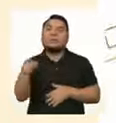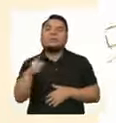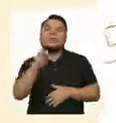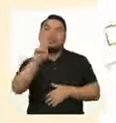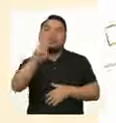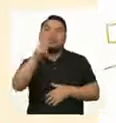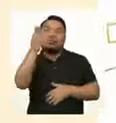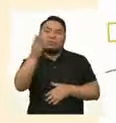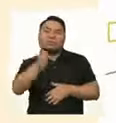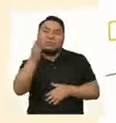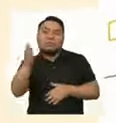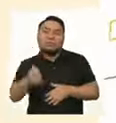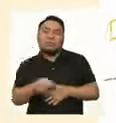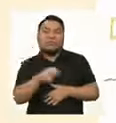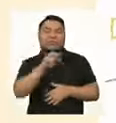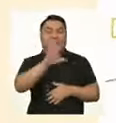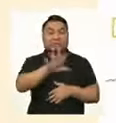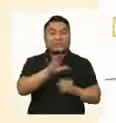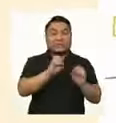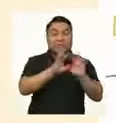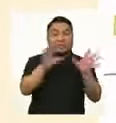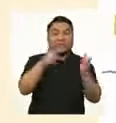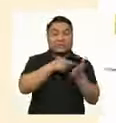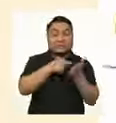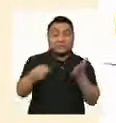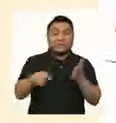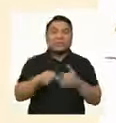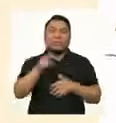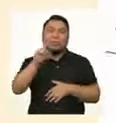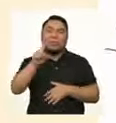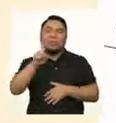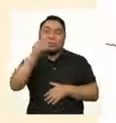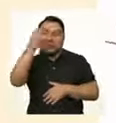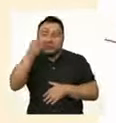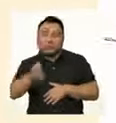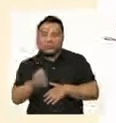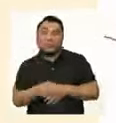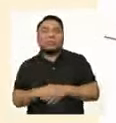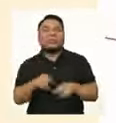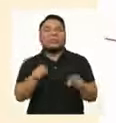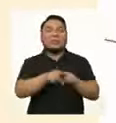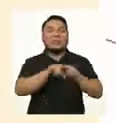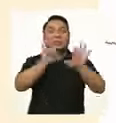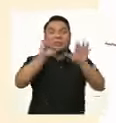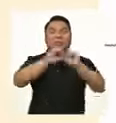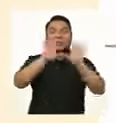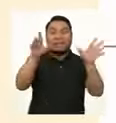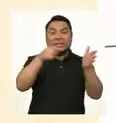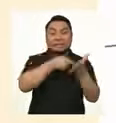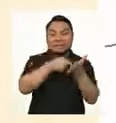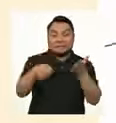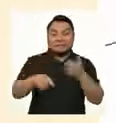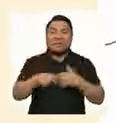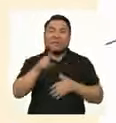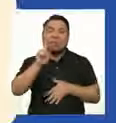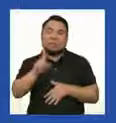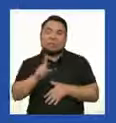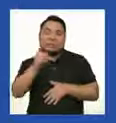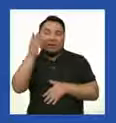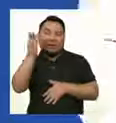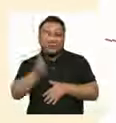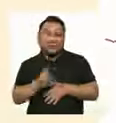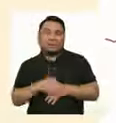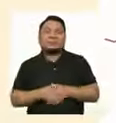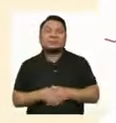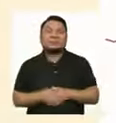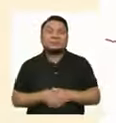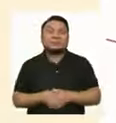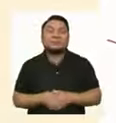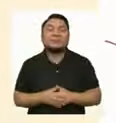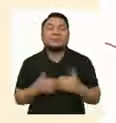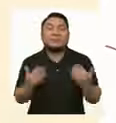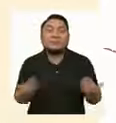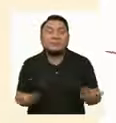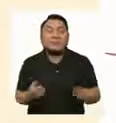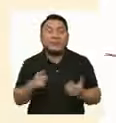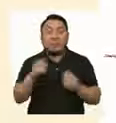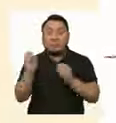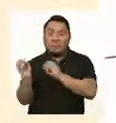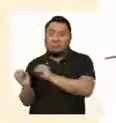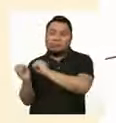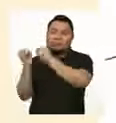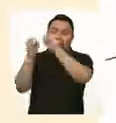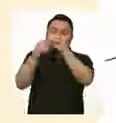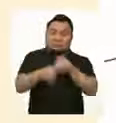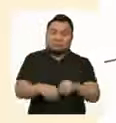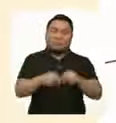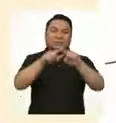2 rayitas. 5 días a la semana, 1 rayita. 6 días a la semana, 1 rayita. Lo pasamos a la tabla